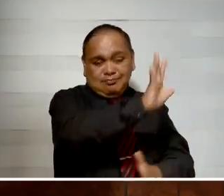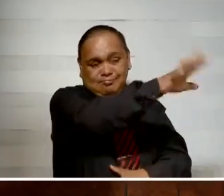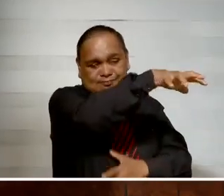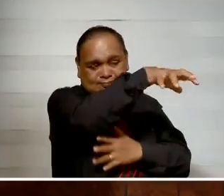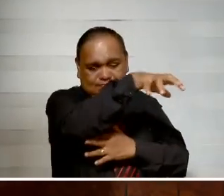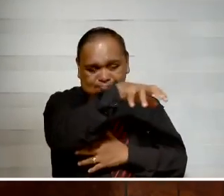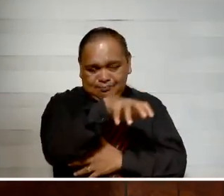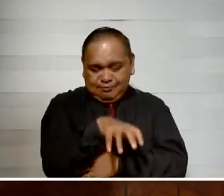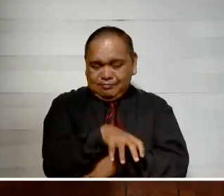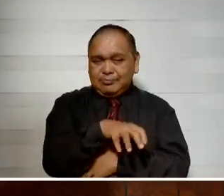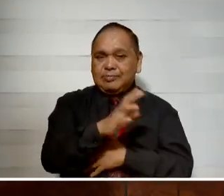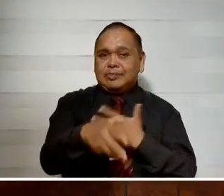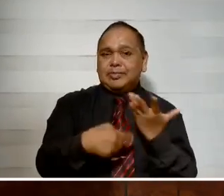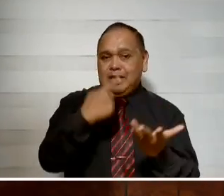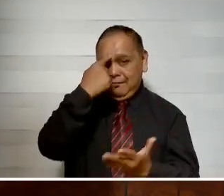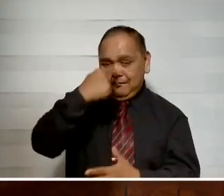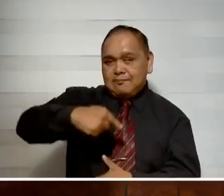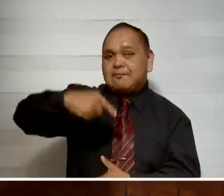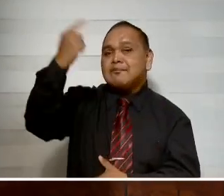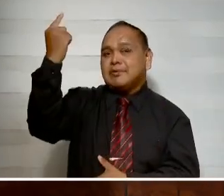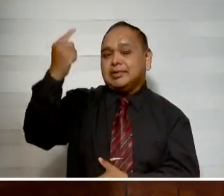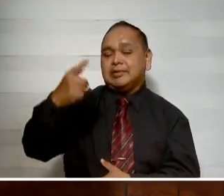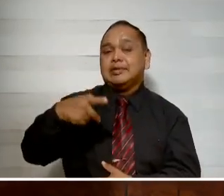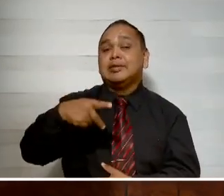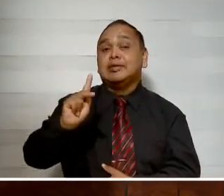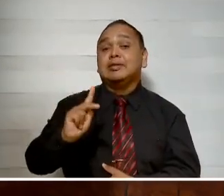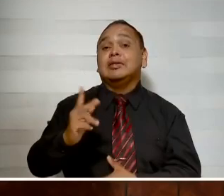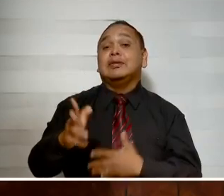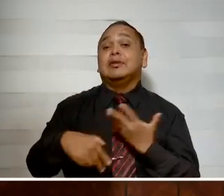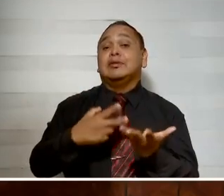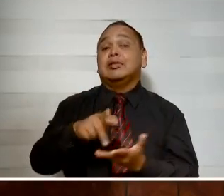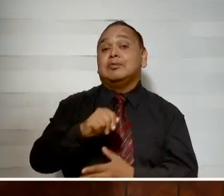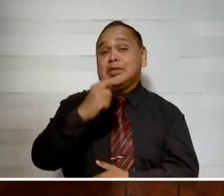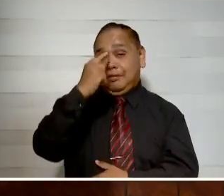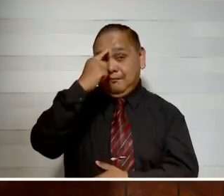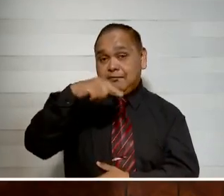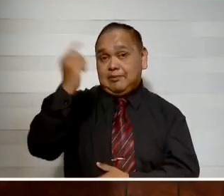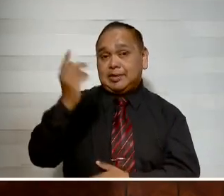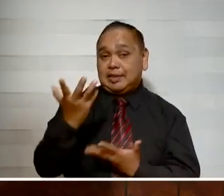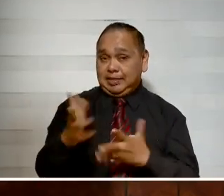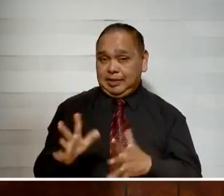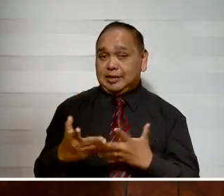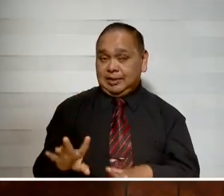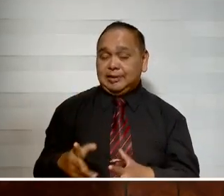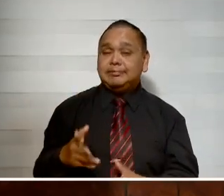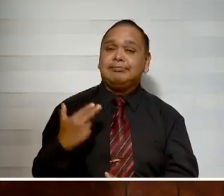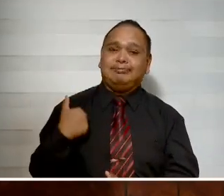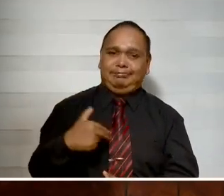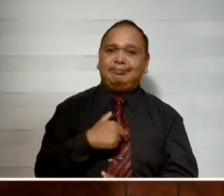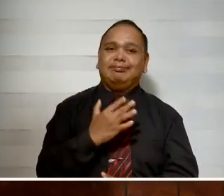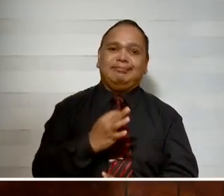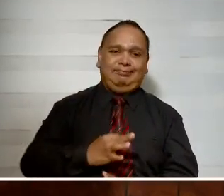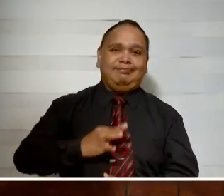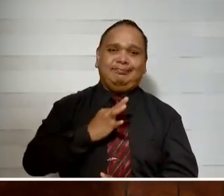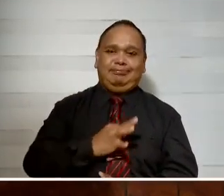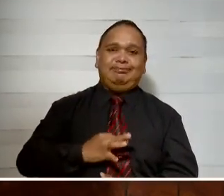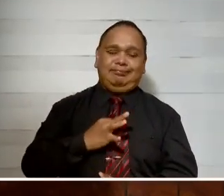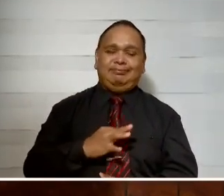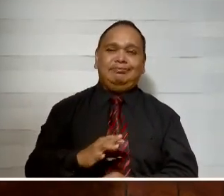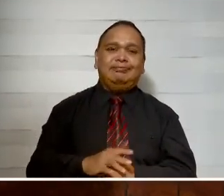etapa sí es ya más sencilla, ya. Pero ahorita dicen que va a ser mucho más sencillo, así que eso también nos alegra. La tercera etapa solo van a